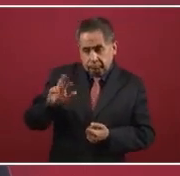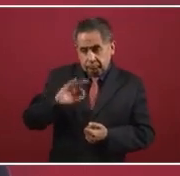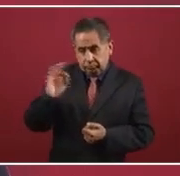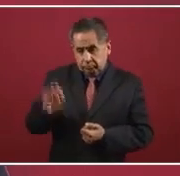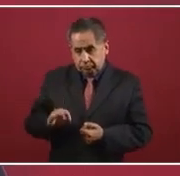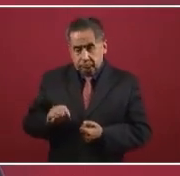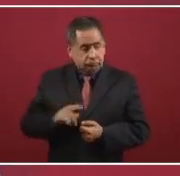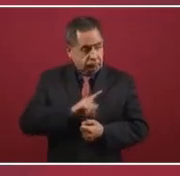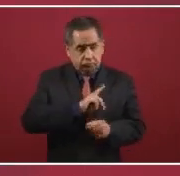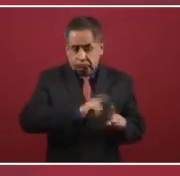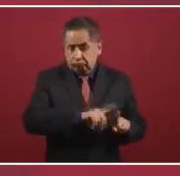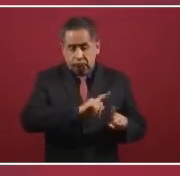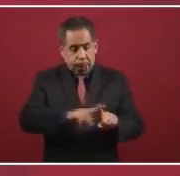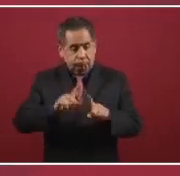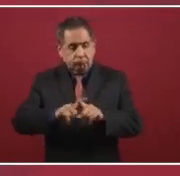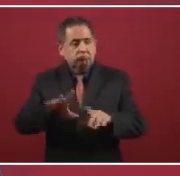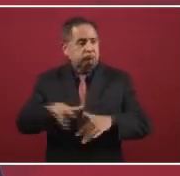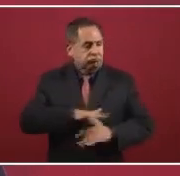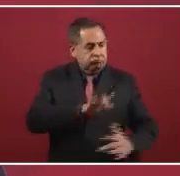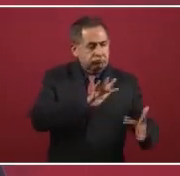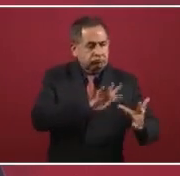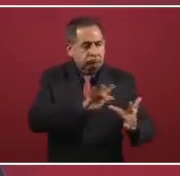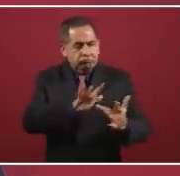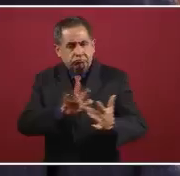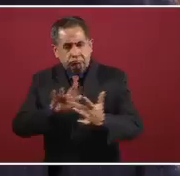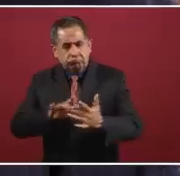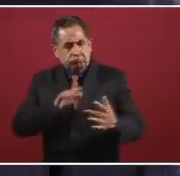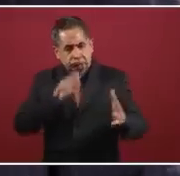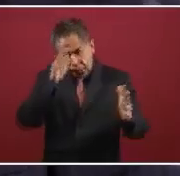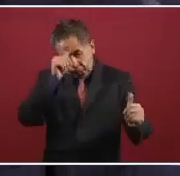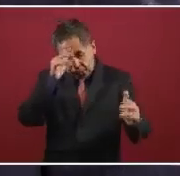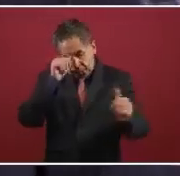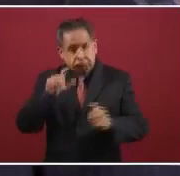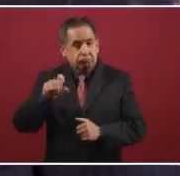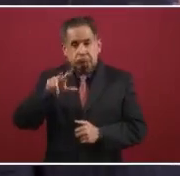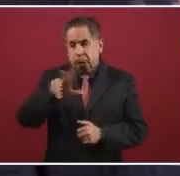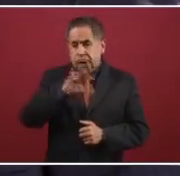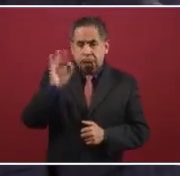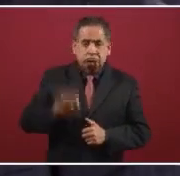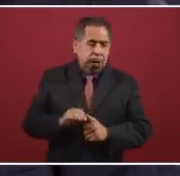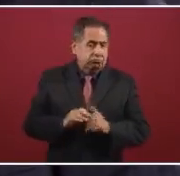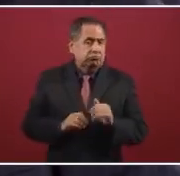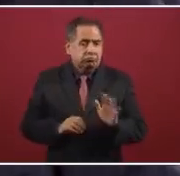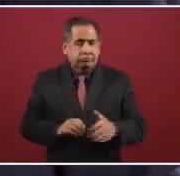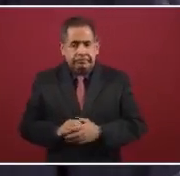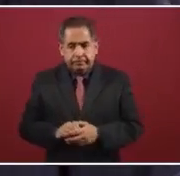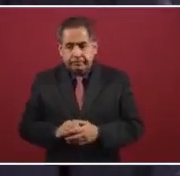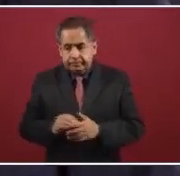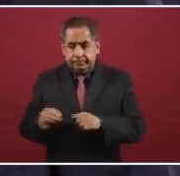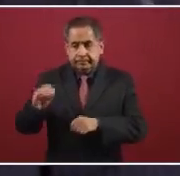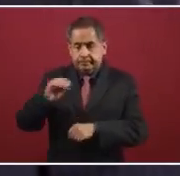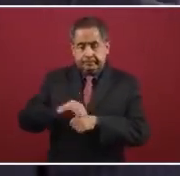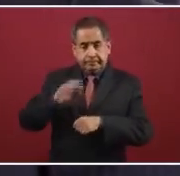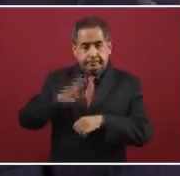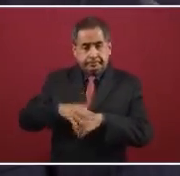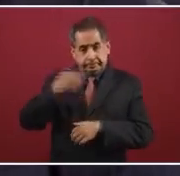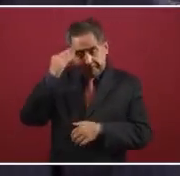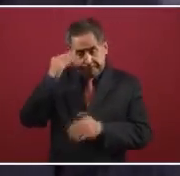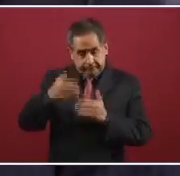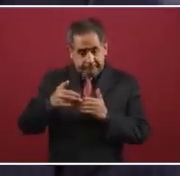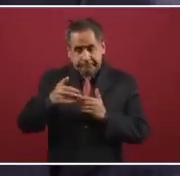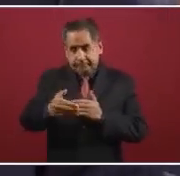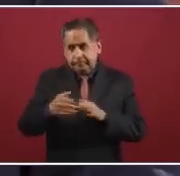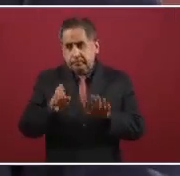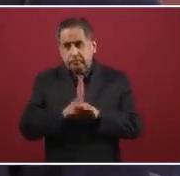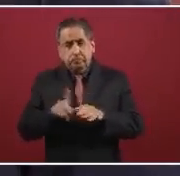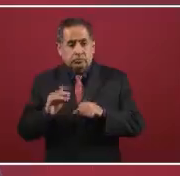de todos los gasoductos con los que ya nosotros tenemos acuerdo. Si se considera el aumento de plazos o